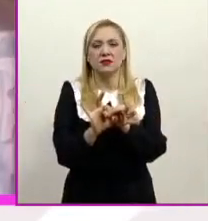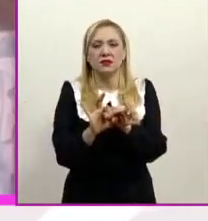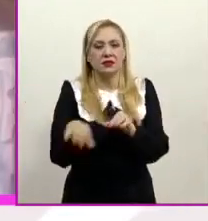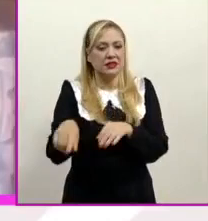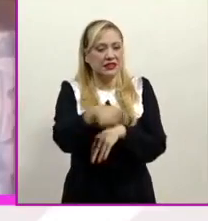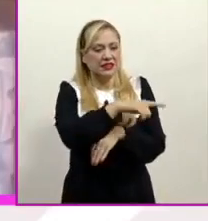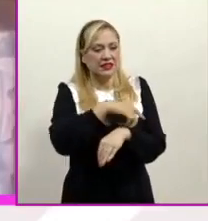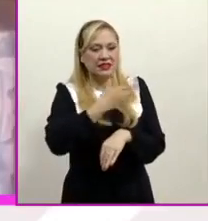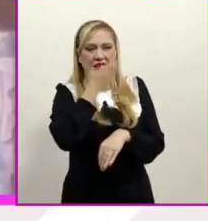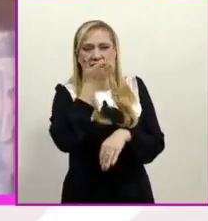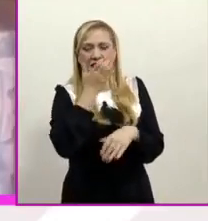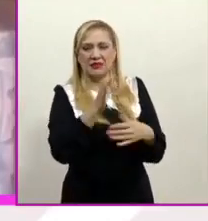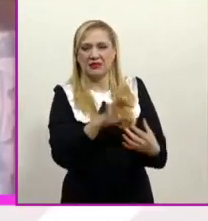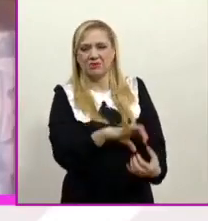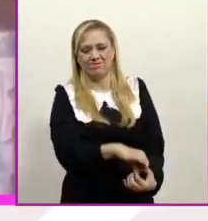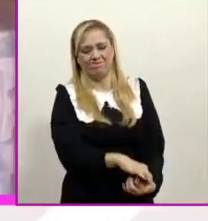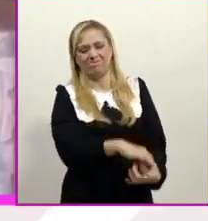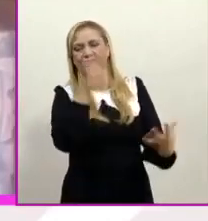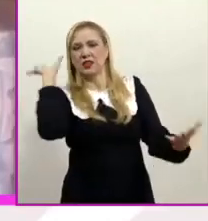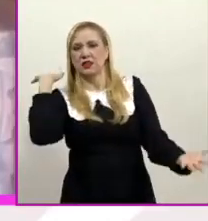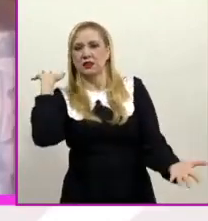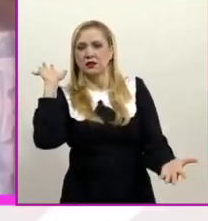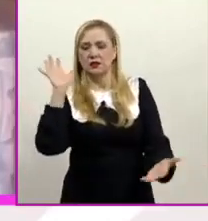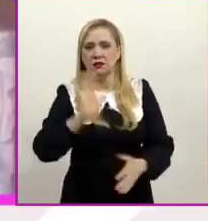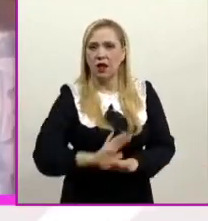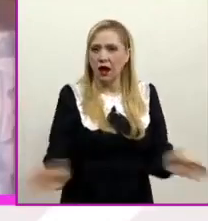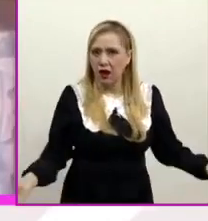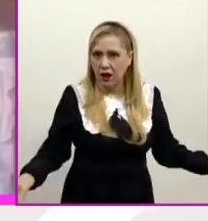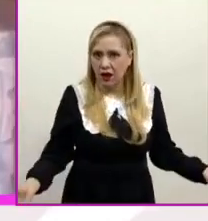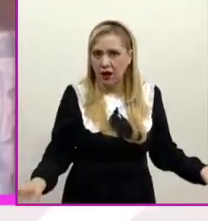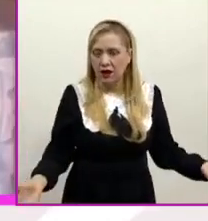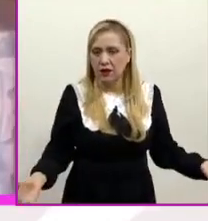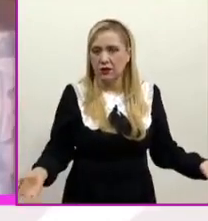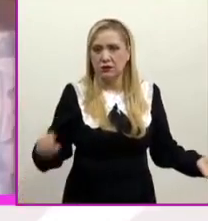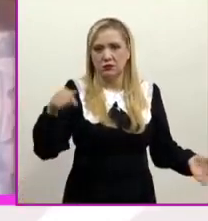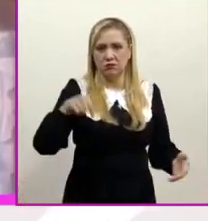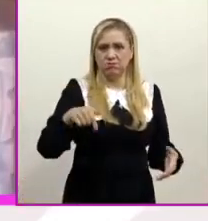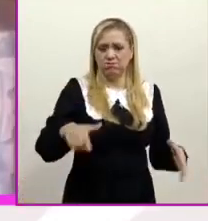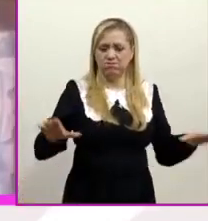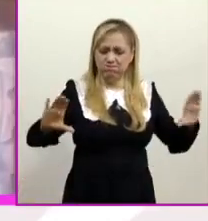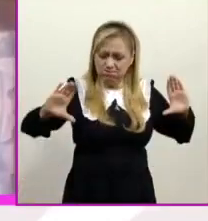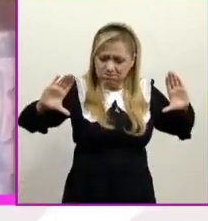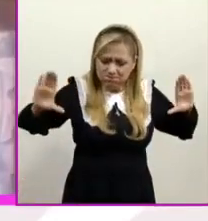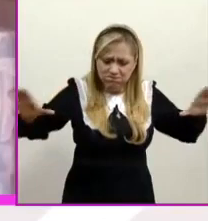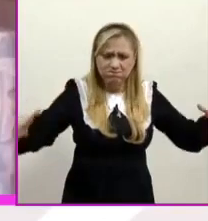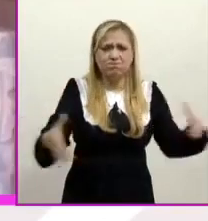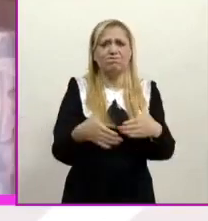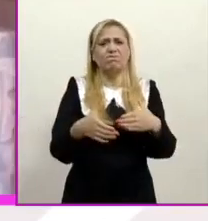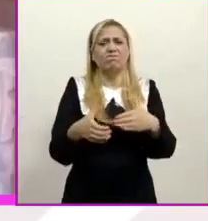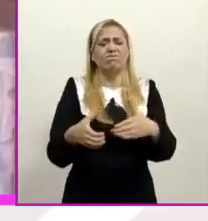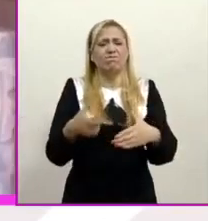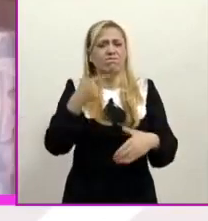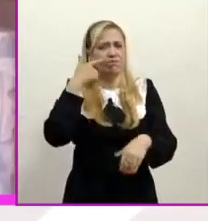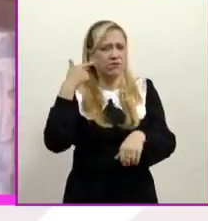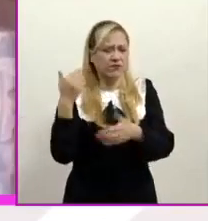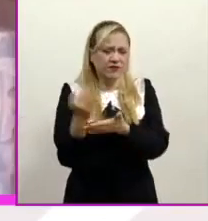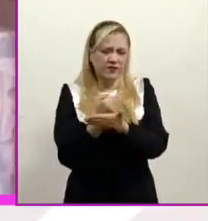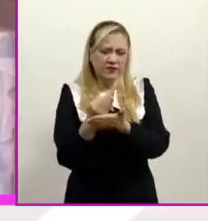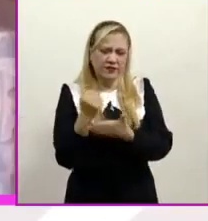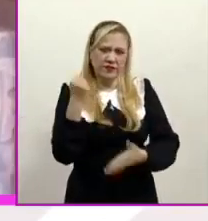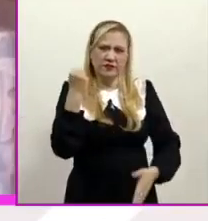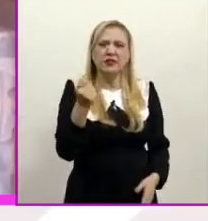sistema. Entonces, creo que ahí también es importante, por ejemplo, algo que está haciendo Poder Prieto, que es ingerir en las políticas